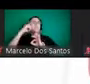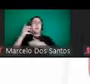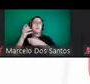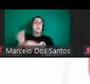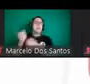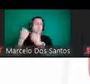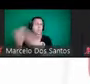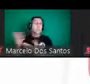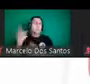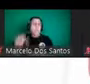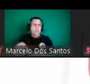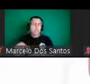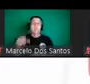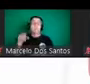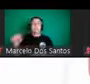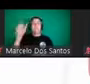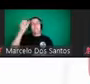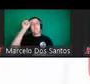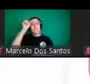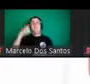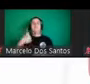interacción donde yo